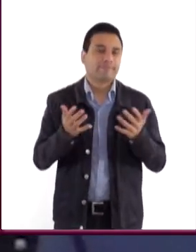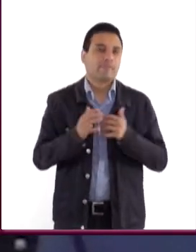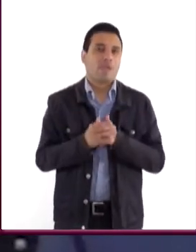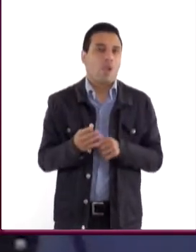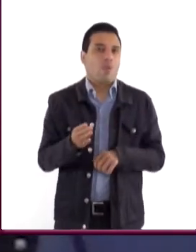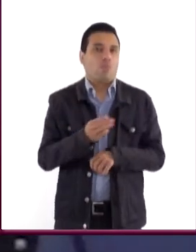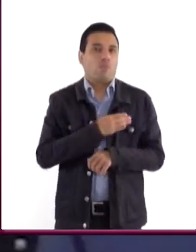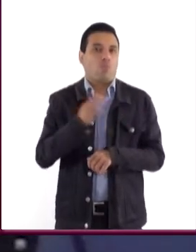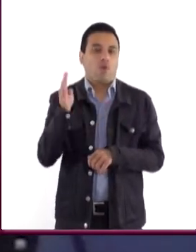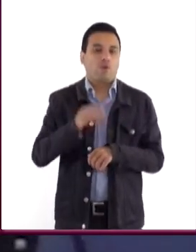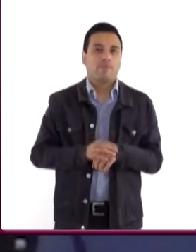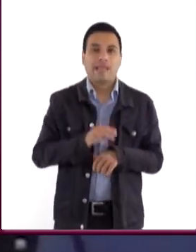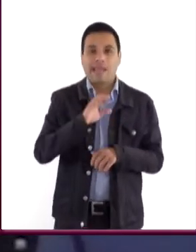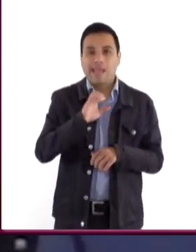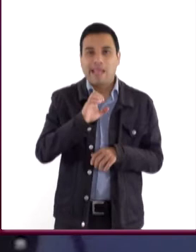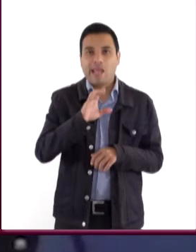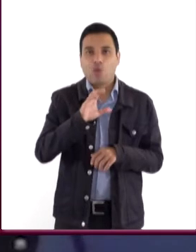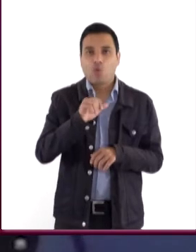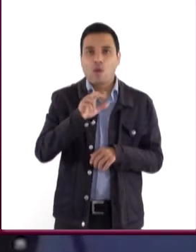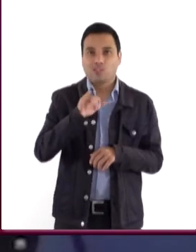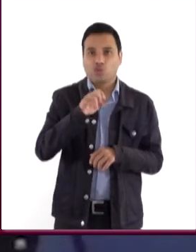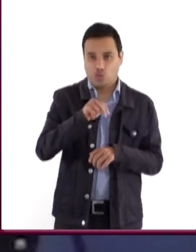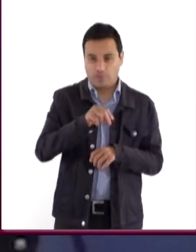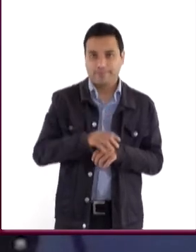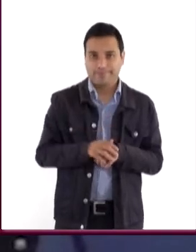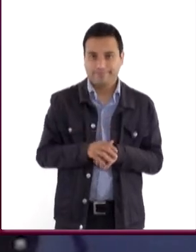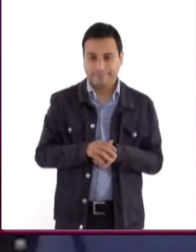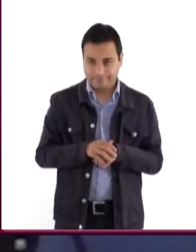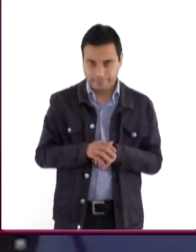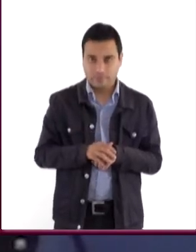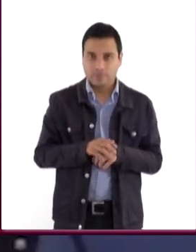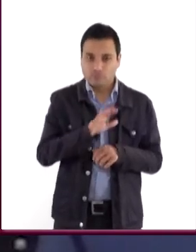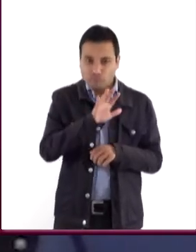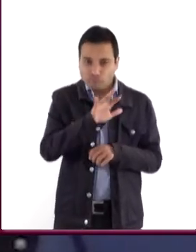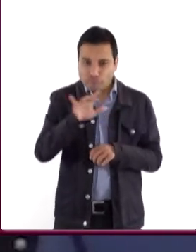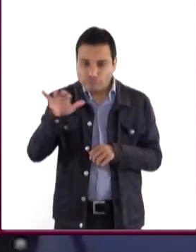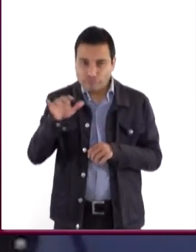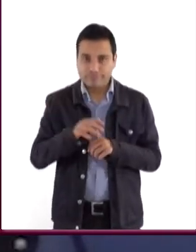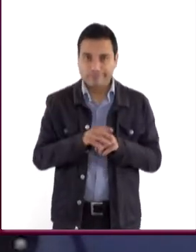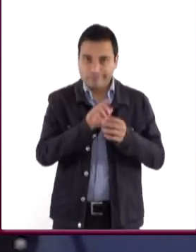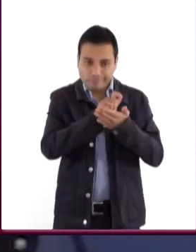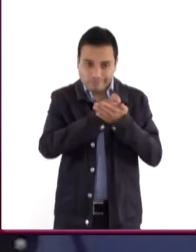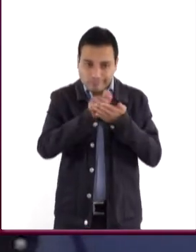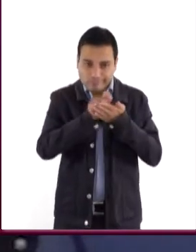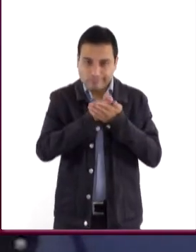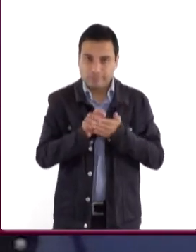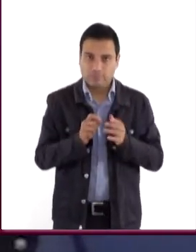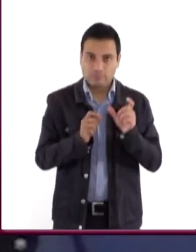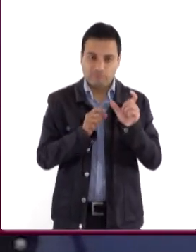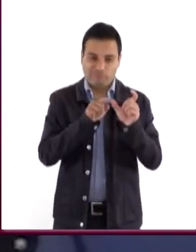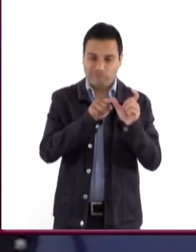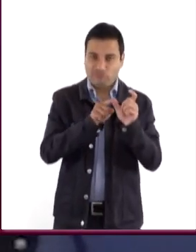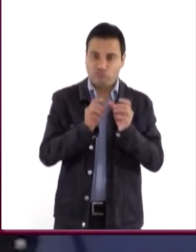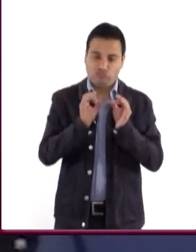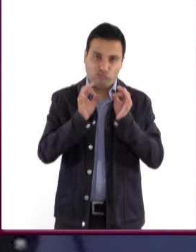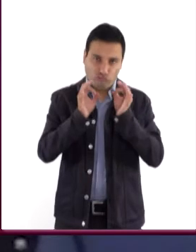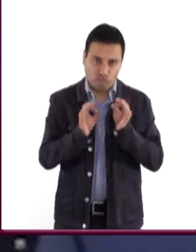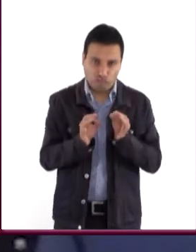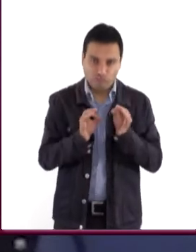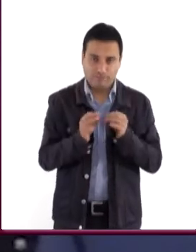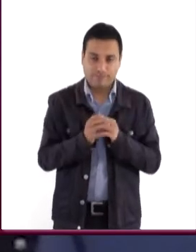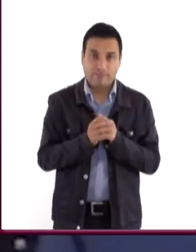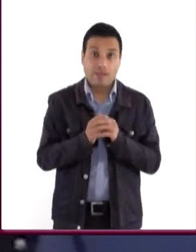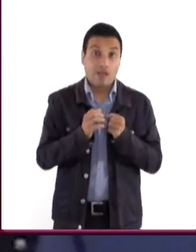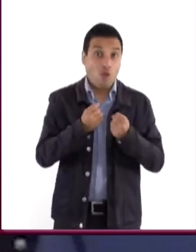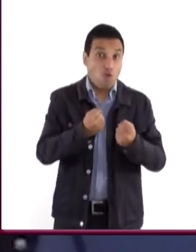es una ecuación, es una relación de un fenómeno físico que vincula la